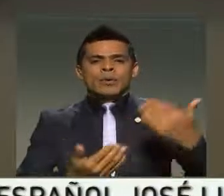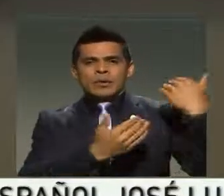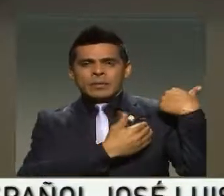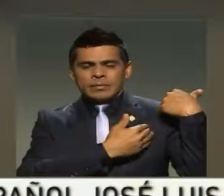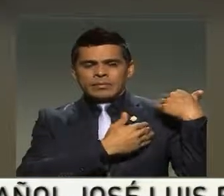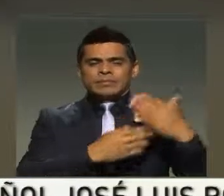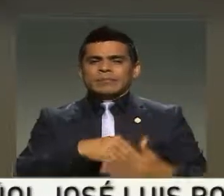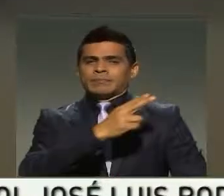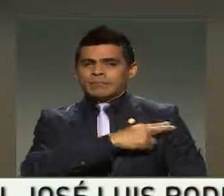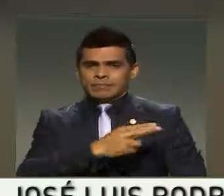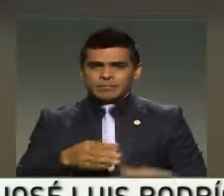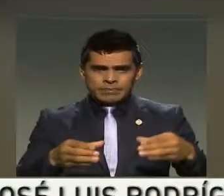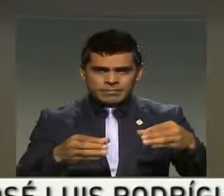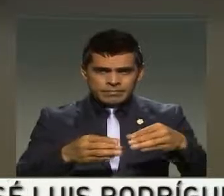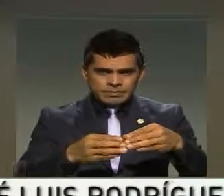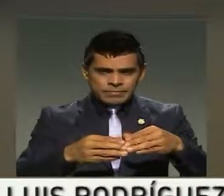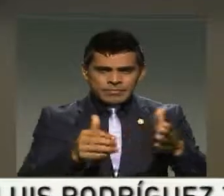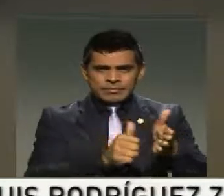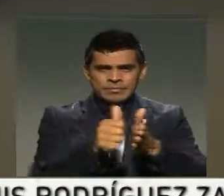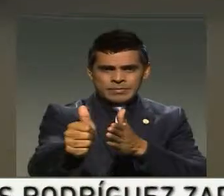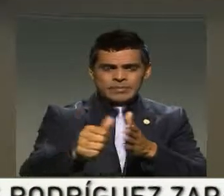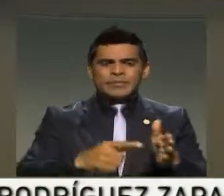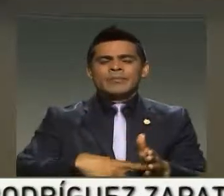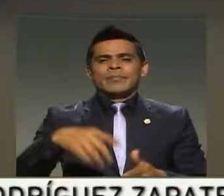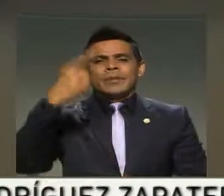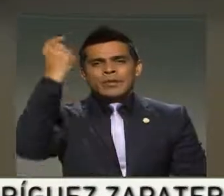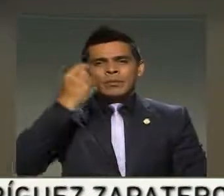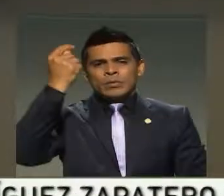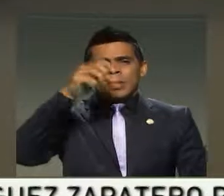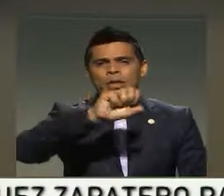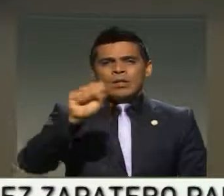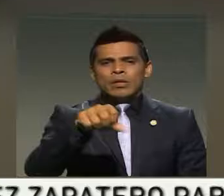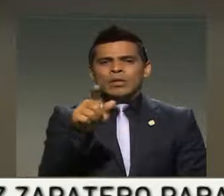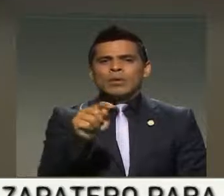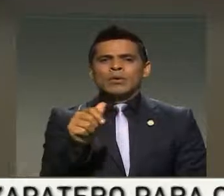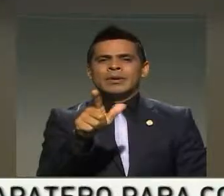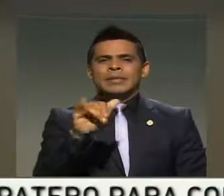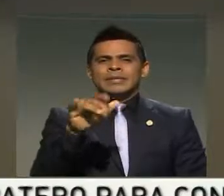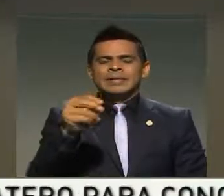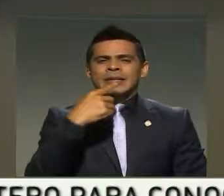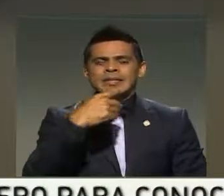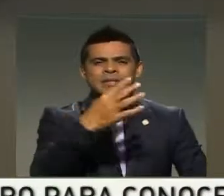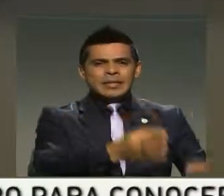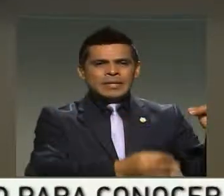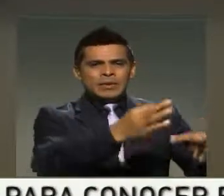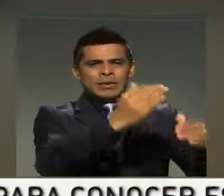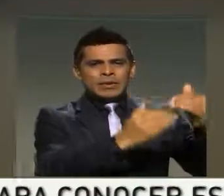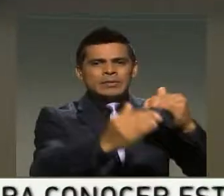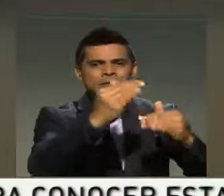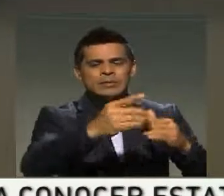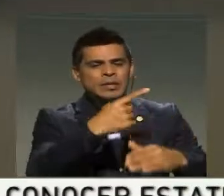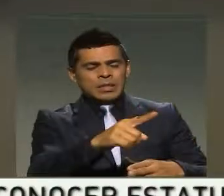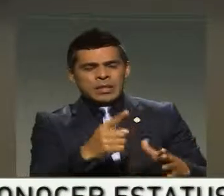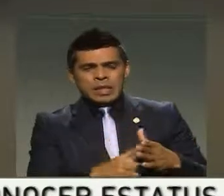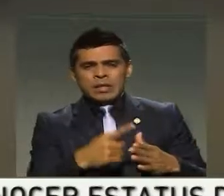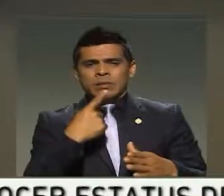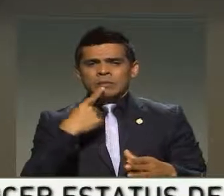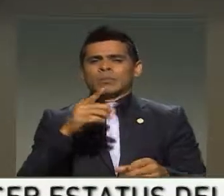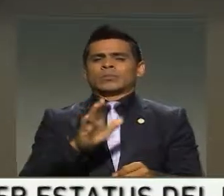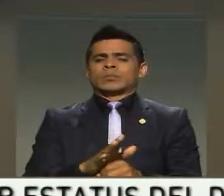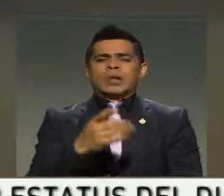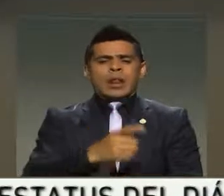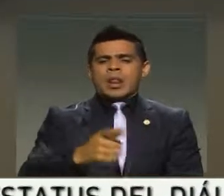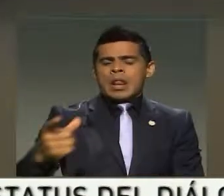fracción parlamentaria de la Mesa de la Unidad Democrática, el diputado Stalin González, el Tribunal Supremo de Justicia de Venezuela pretende silenciar los casos